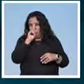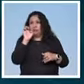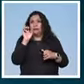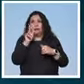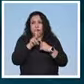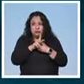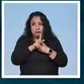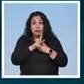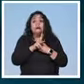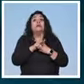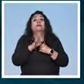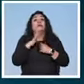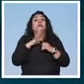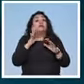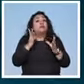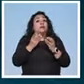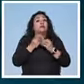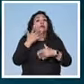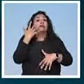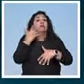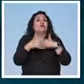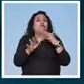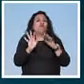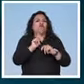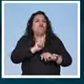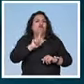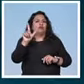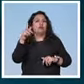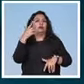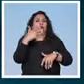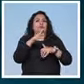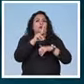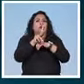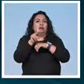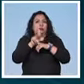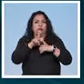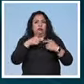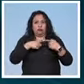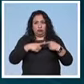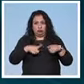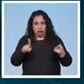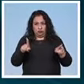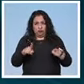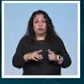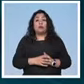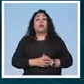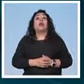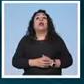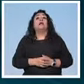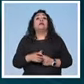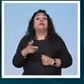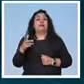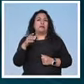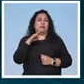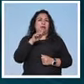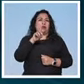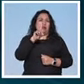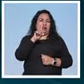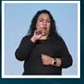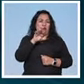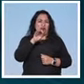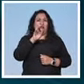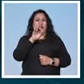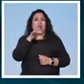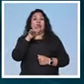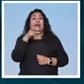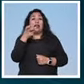Europa, que está formado por 15 expertos de 15 países diferentes. De acuerdo con Madame Figaro,